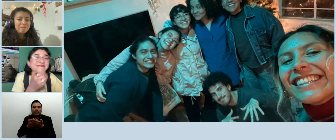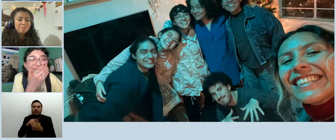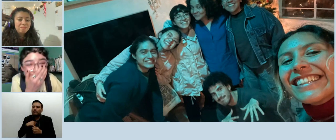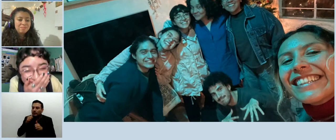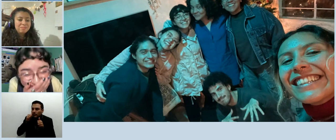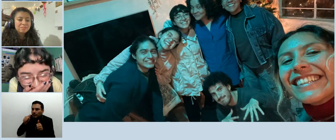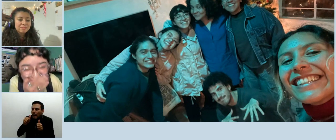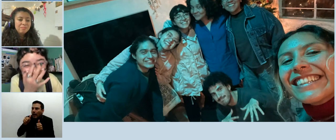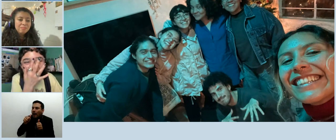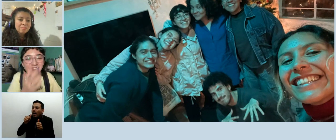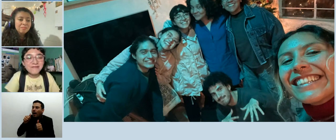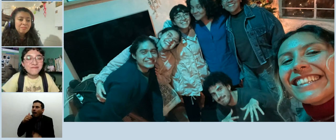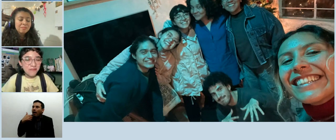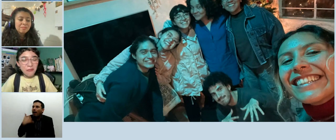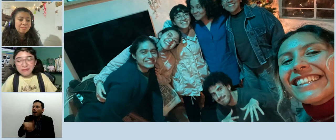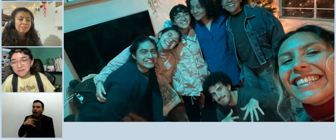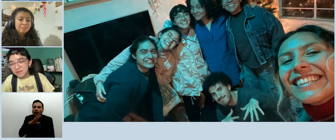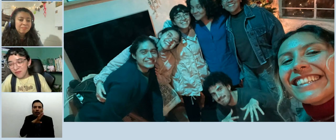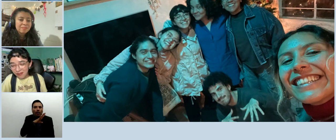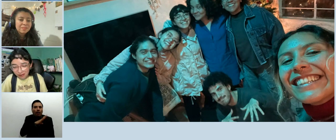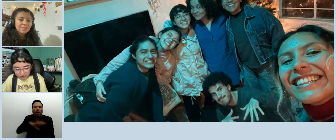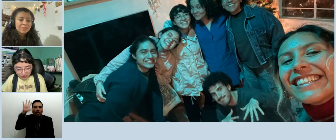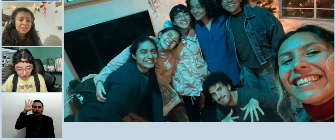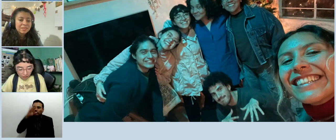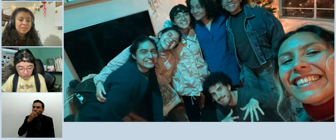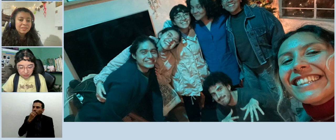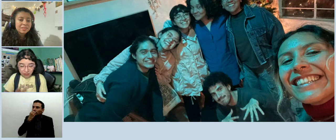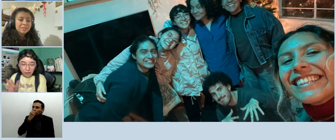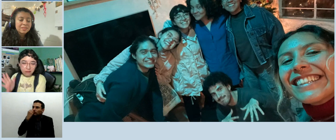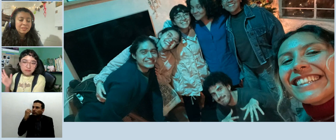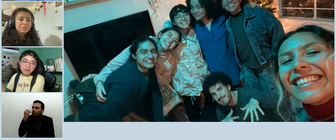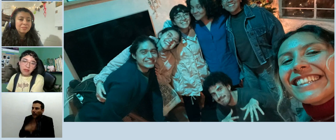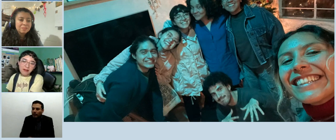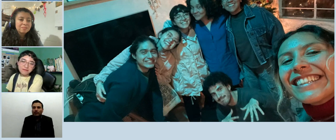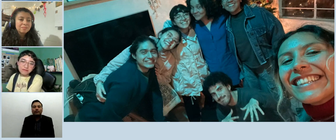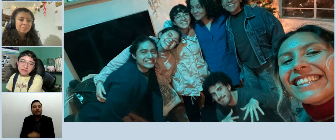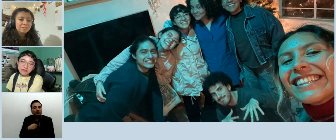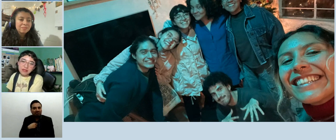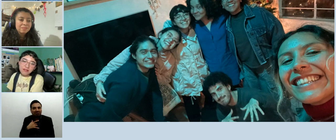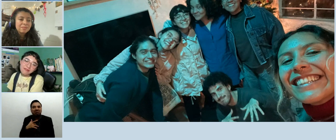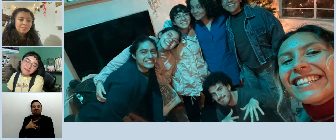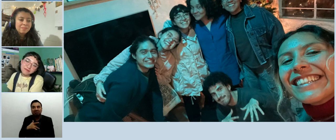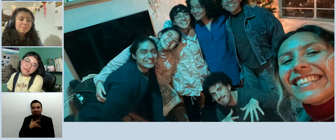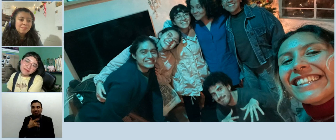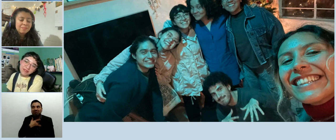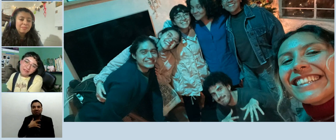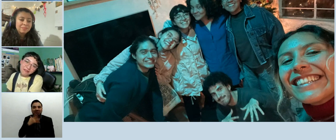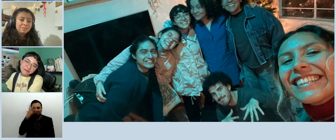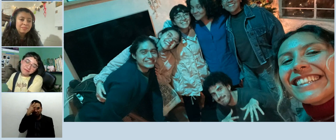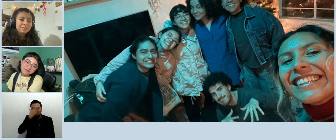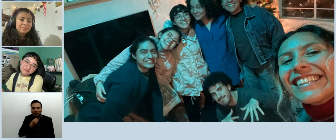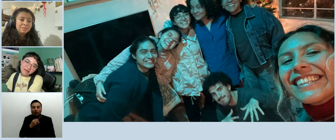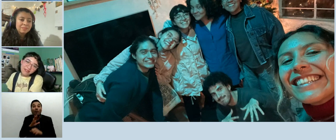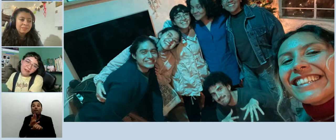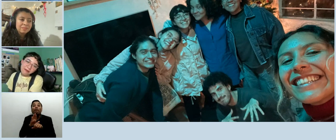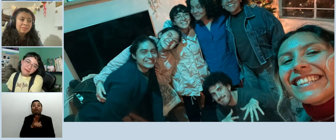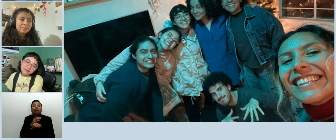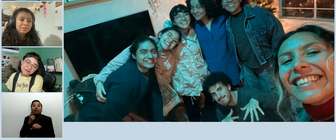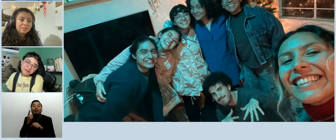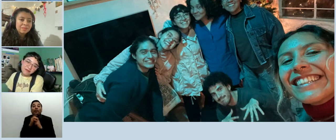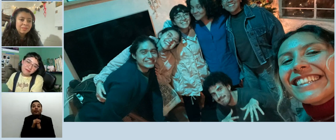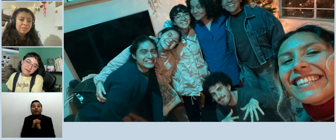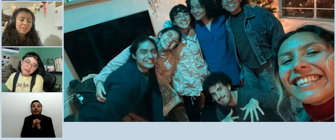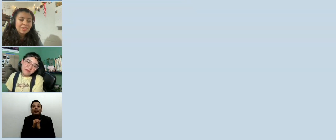y y pues nada o sea fue fue muy lindo eso porque también en ese entonces